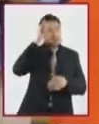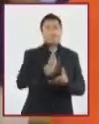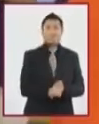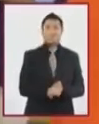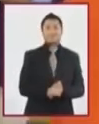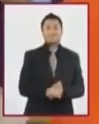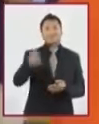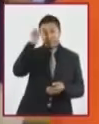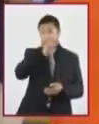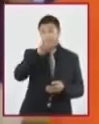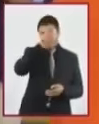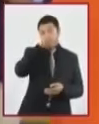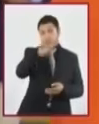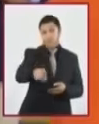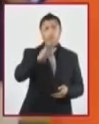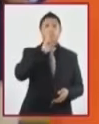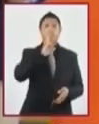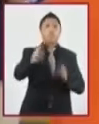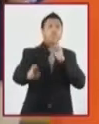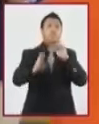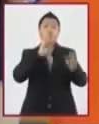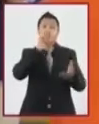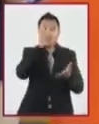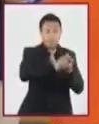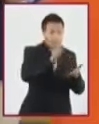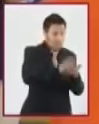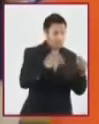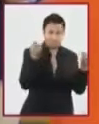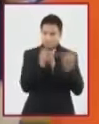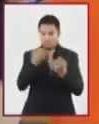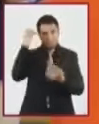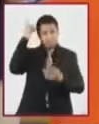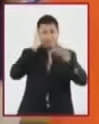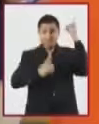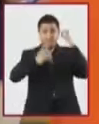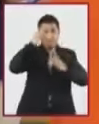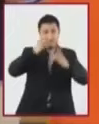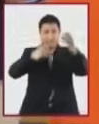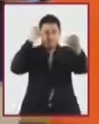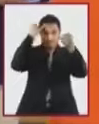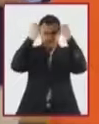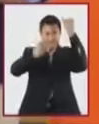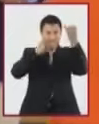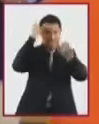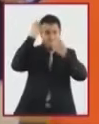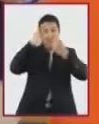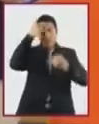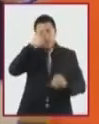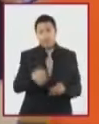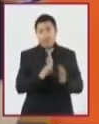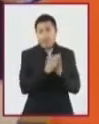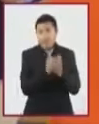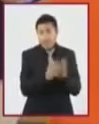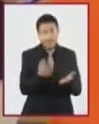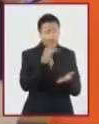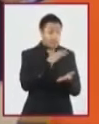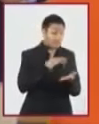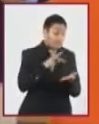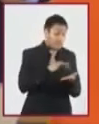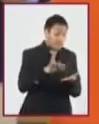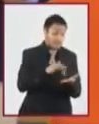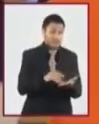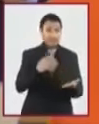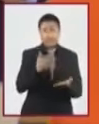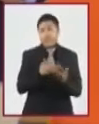Te sugerimos anotar todas las respuestas, dudas e ideas para poder consultarlas en tu libro de texto. Ahora